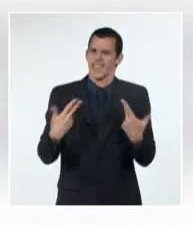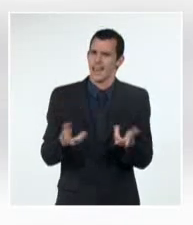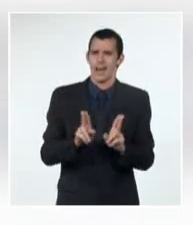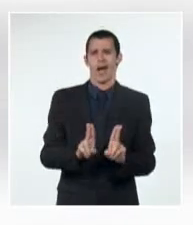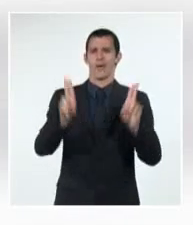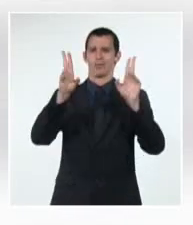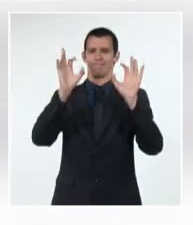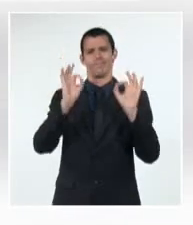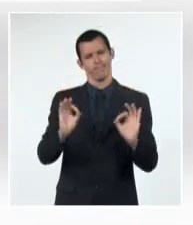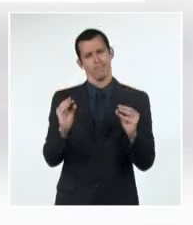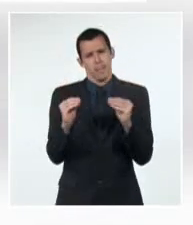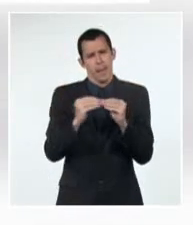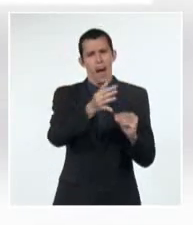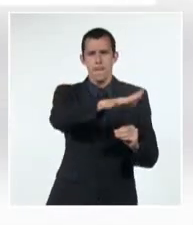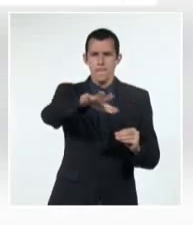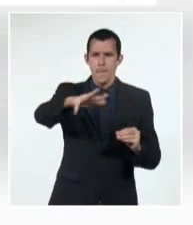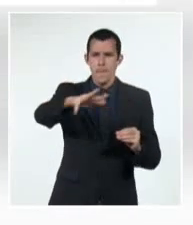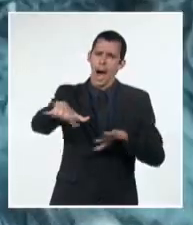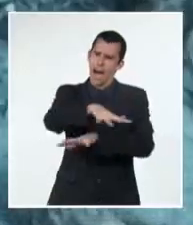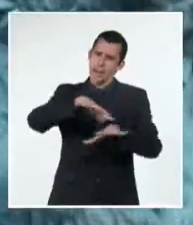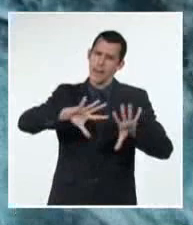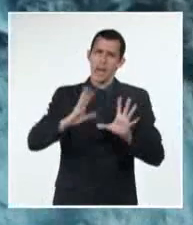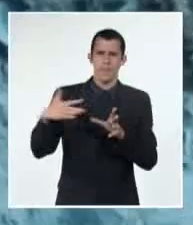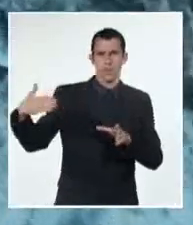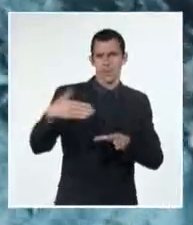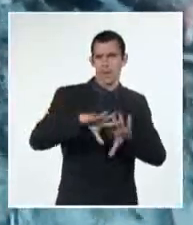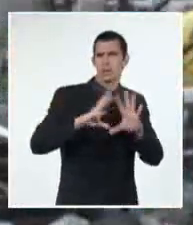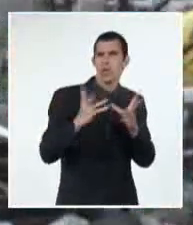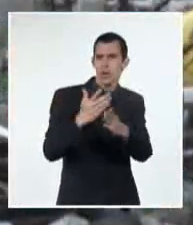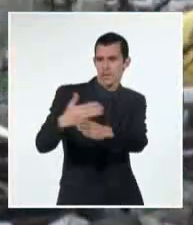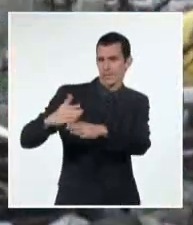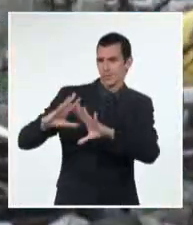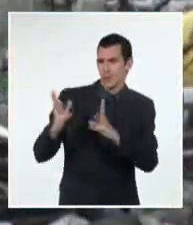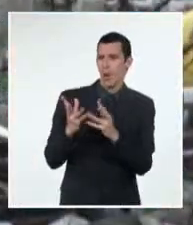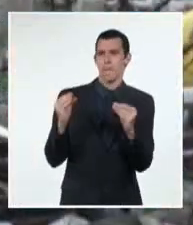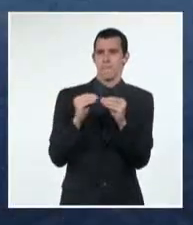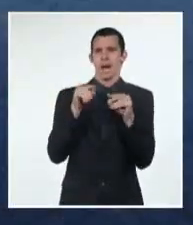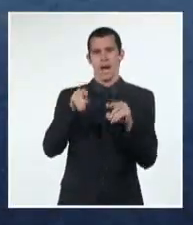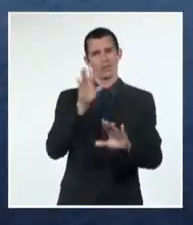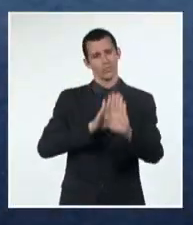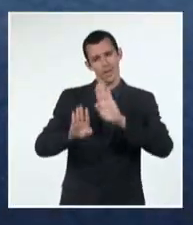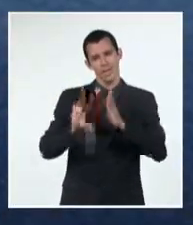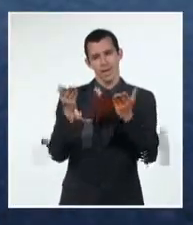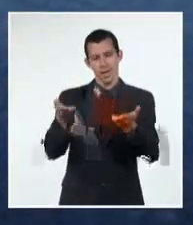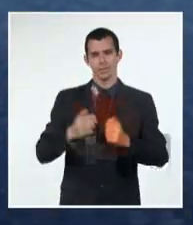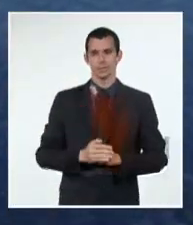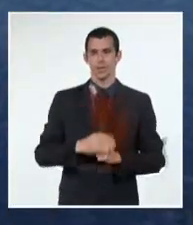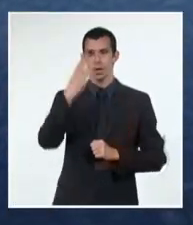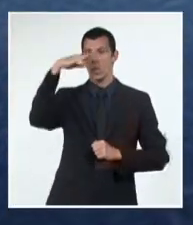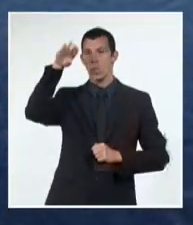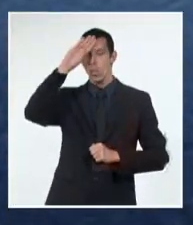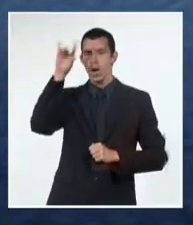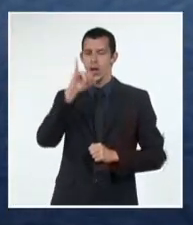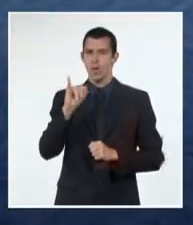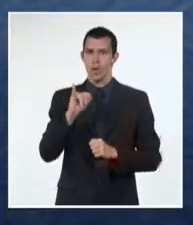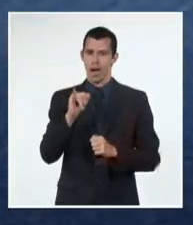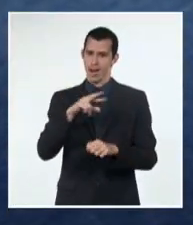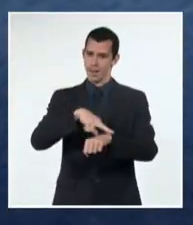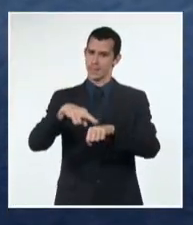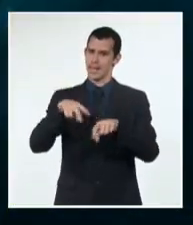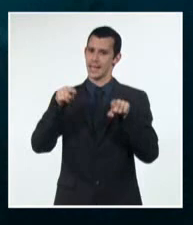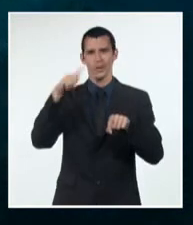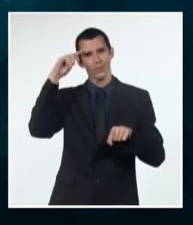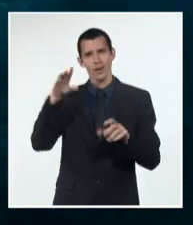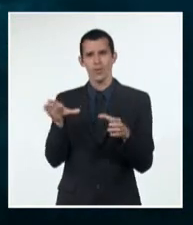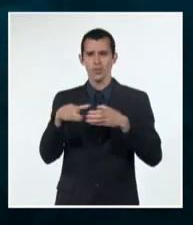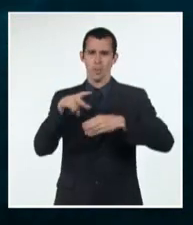oceánicos. Rodríguez Parrilla también se refirió al honor que tuvo Cuba al representar al grupo de los 77 más China en los